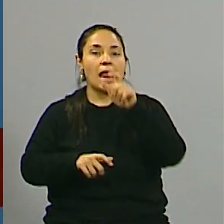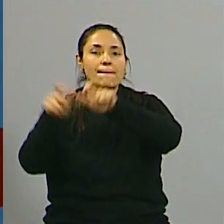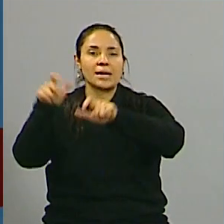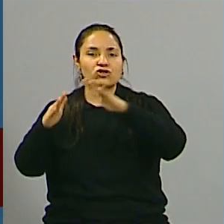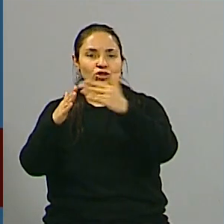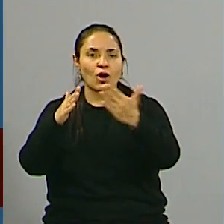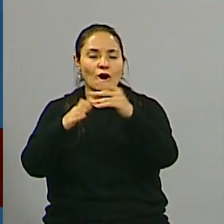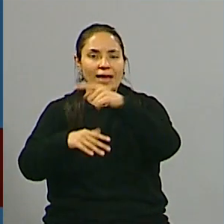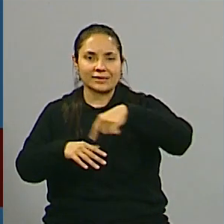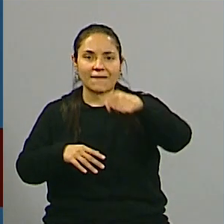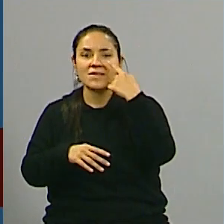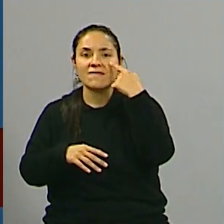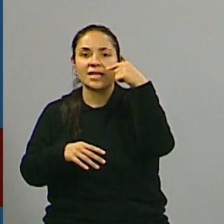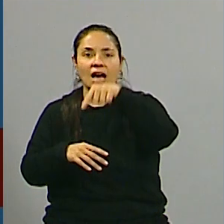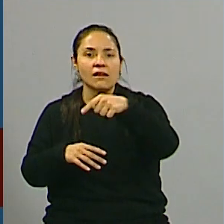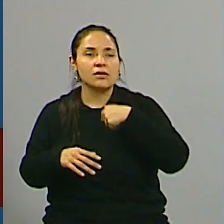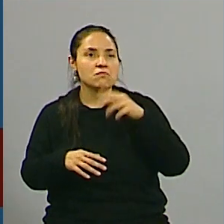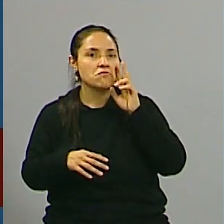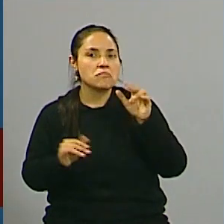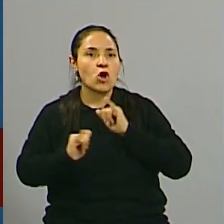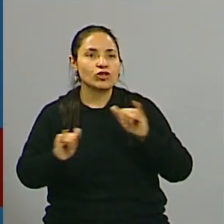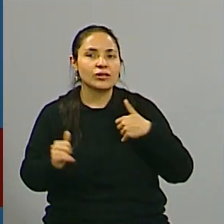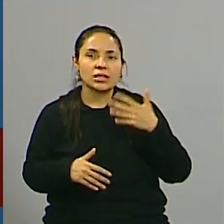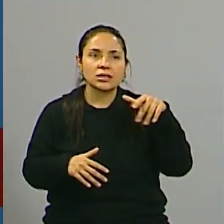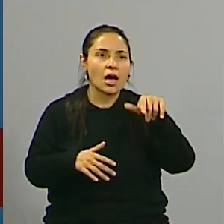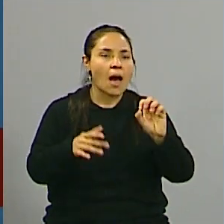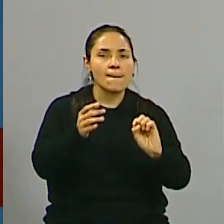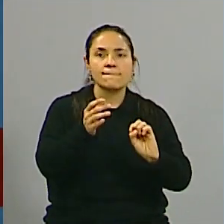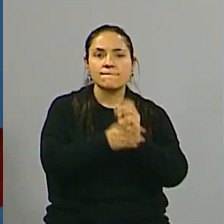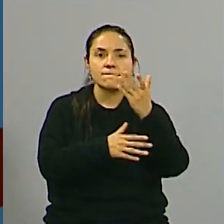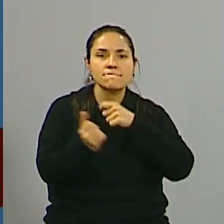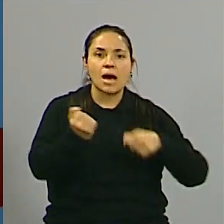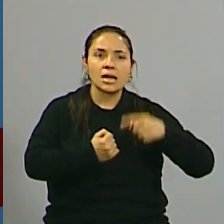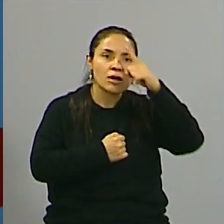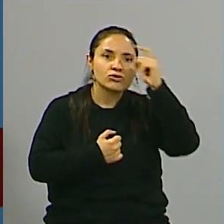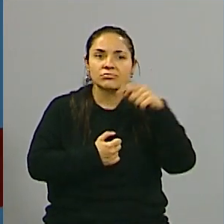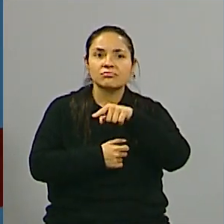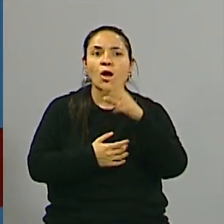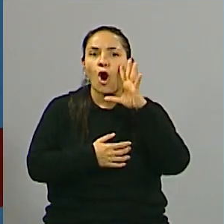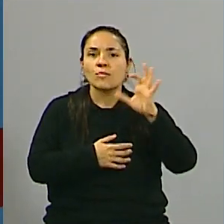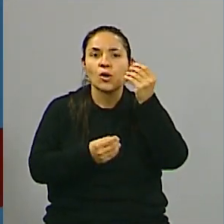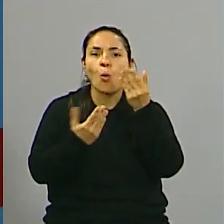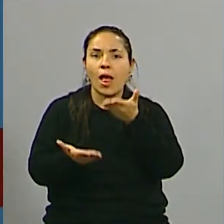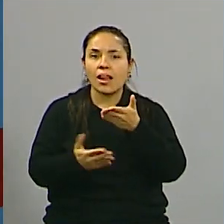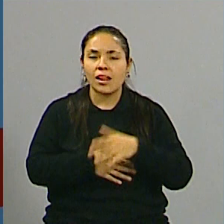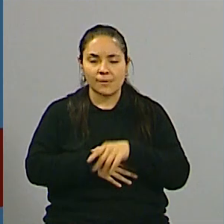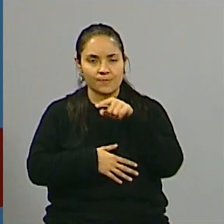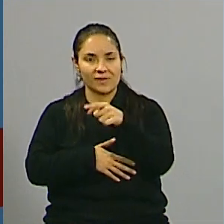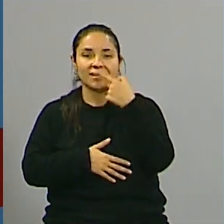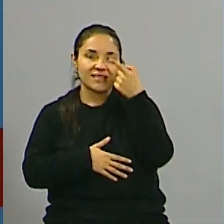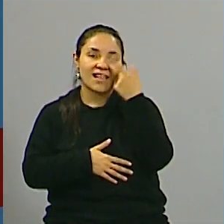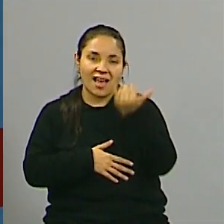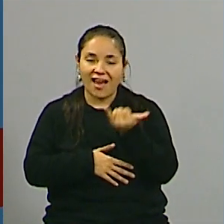habitantes ahí de la localidad de Uspallata frente a esta posibilidad, Agustina? Bueno, muy interesados, realmente